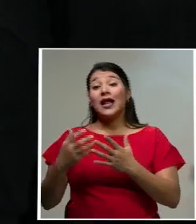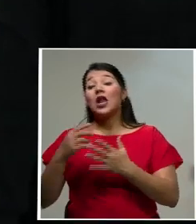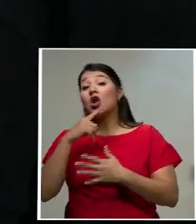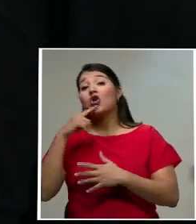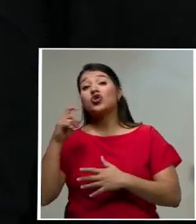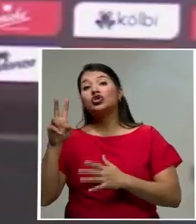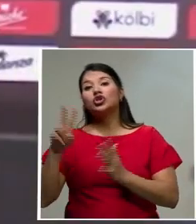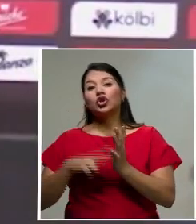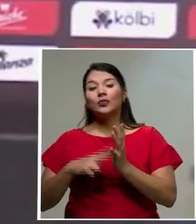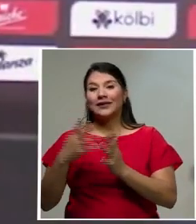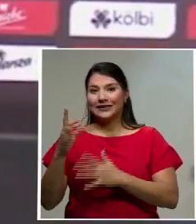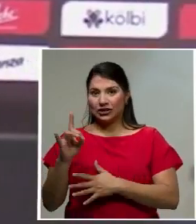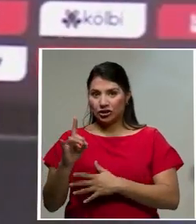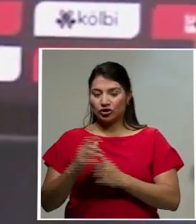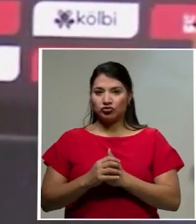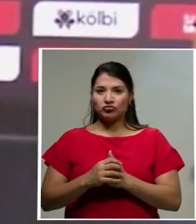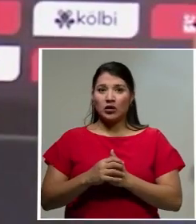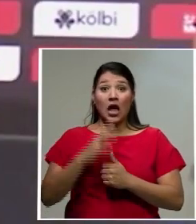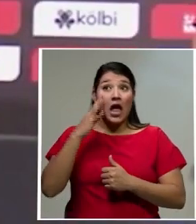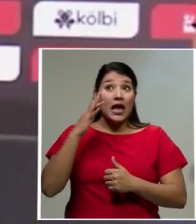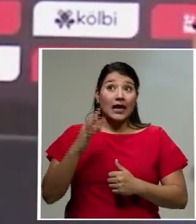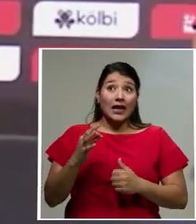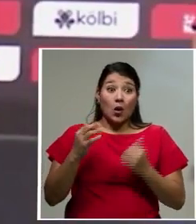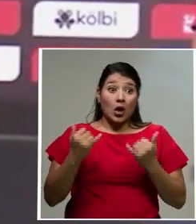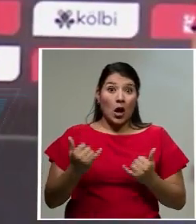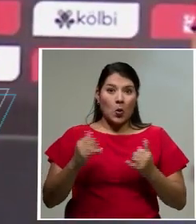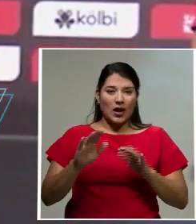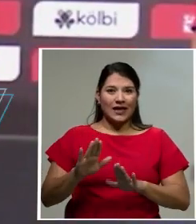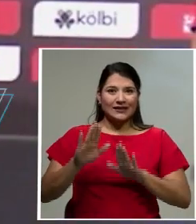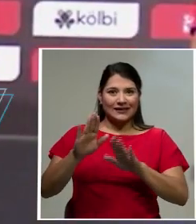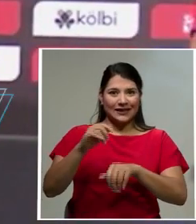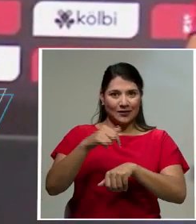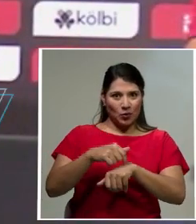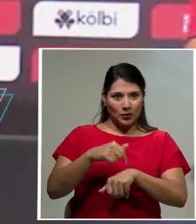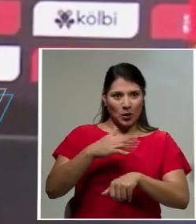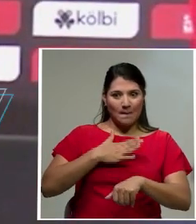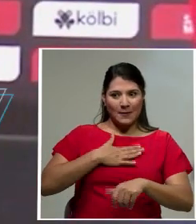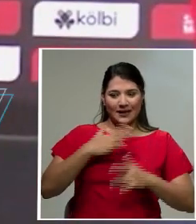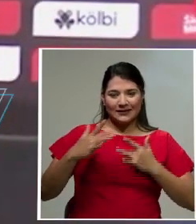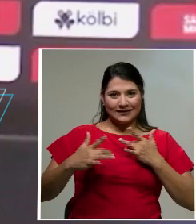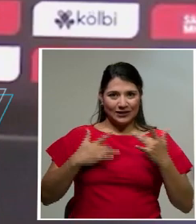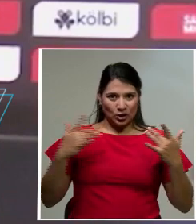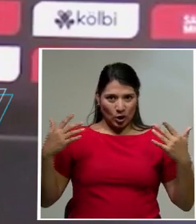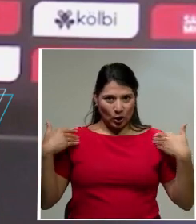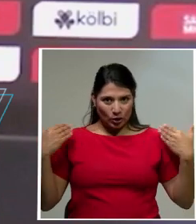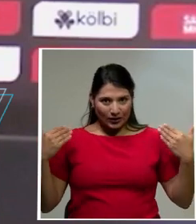un excelente momento, creo que soy muy contento, me siento